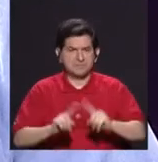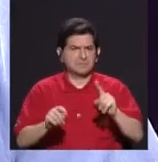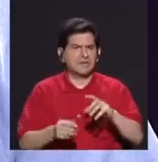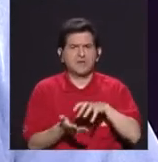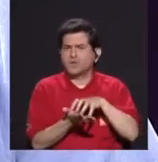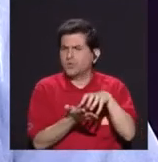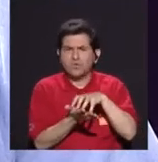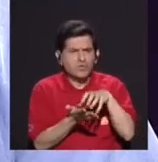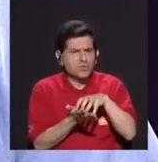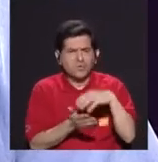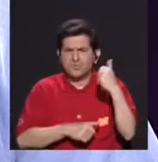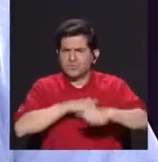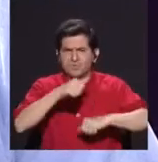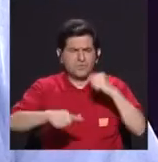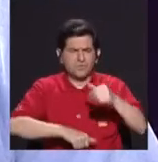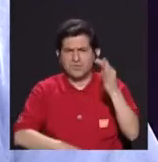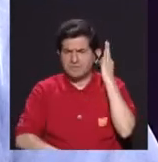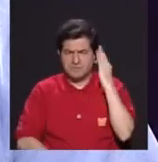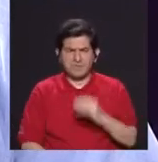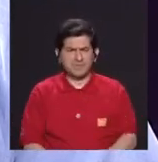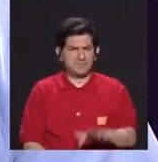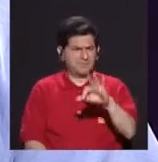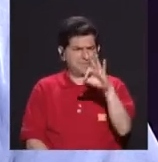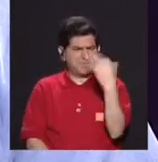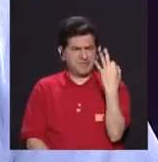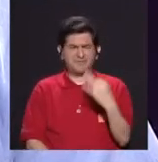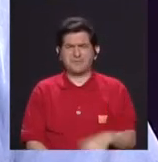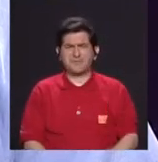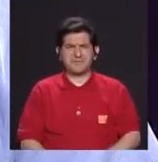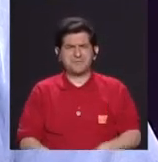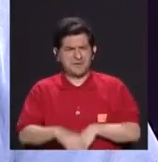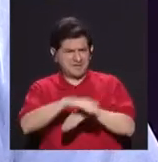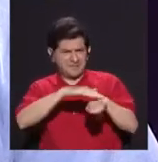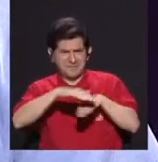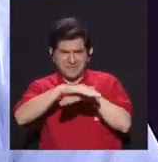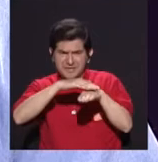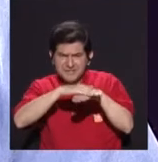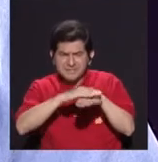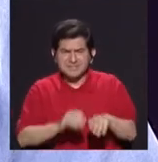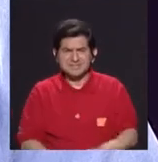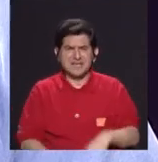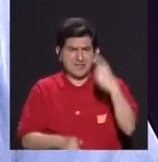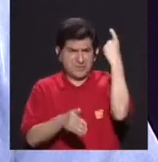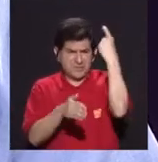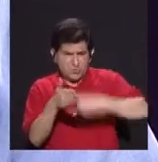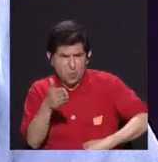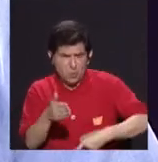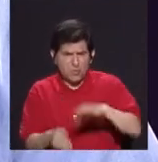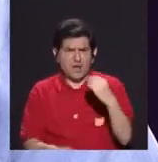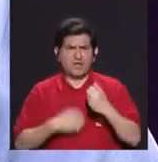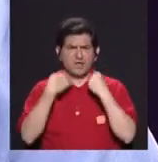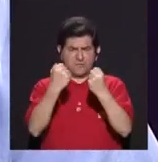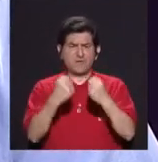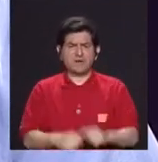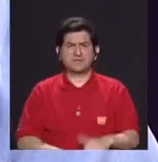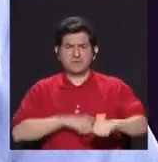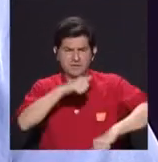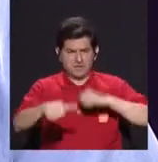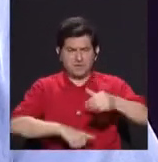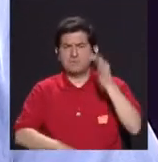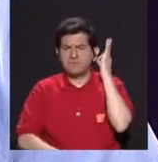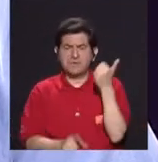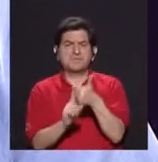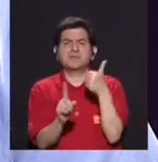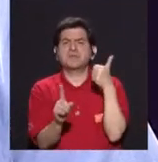tanto el feminismo de una manera tan fundamentada tan dura y tan fuerte como el feminismo mismo